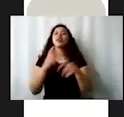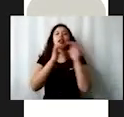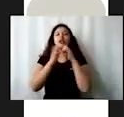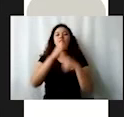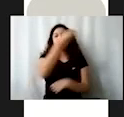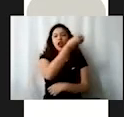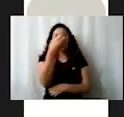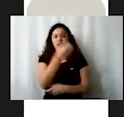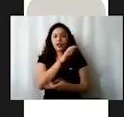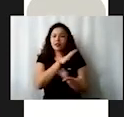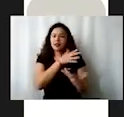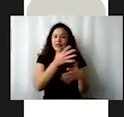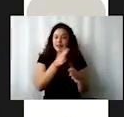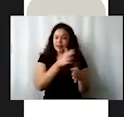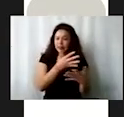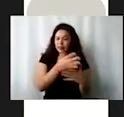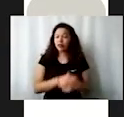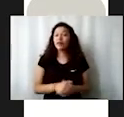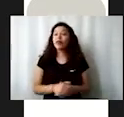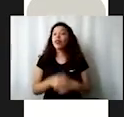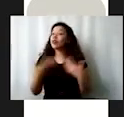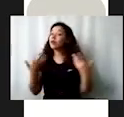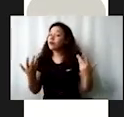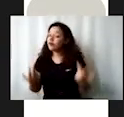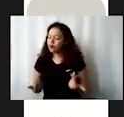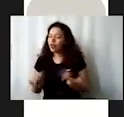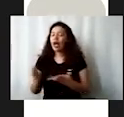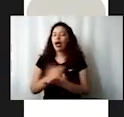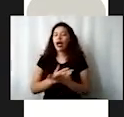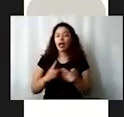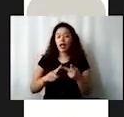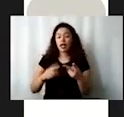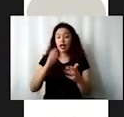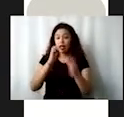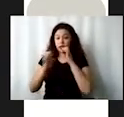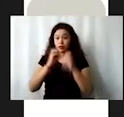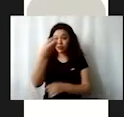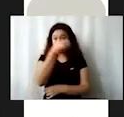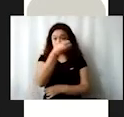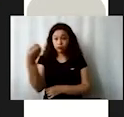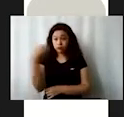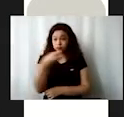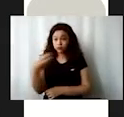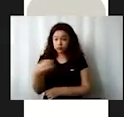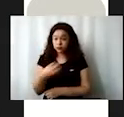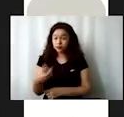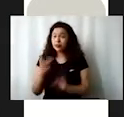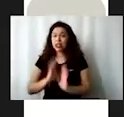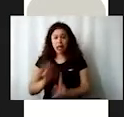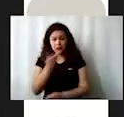semiestructurada. Mientras la entrevista estructurada es tal cual lo dice. Traes